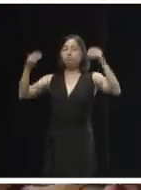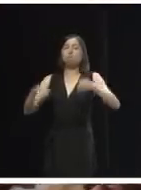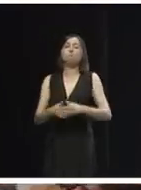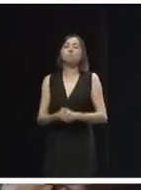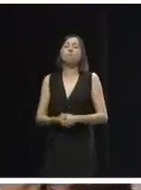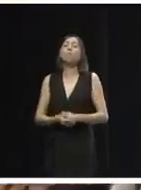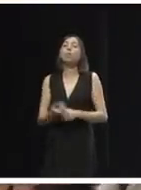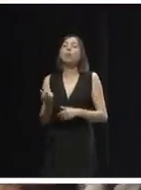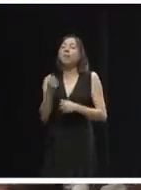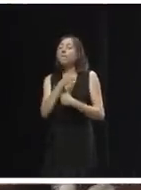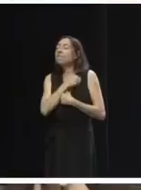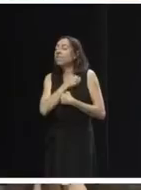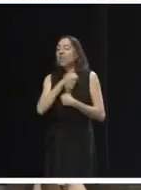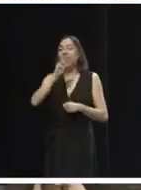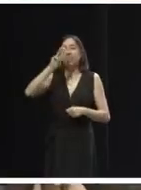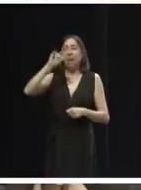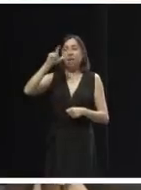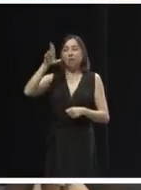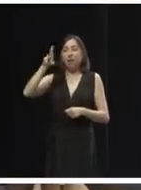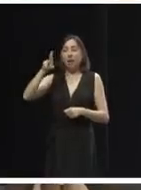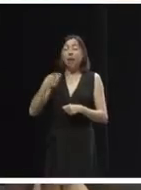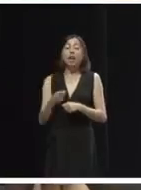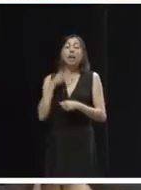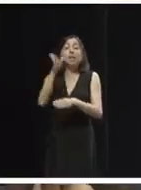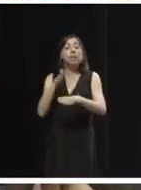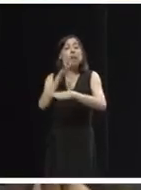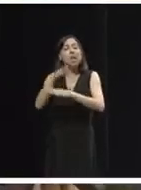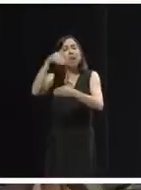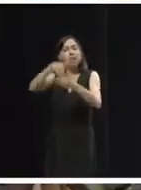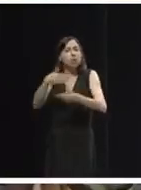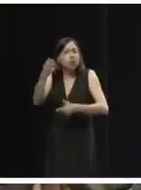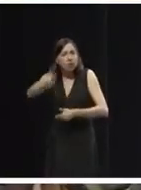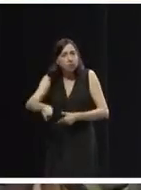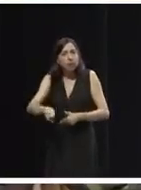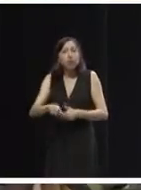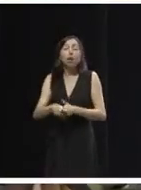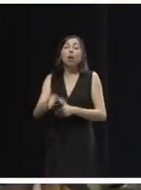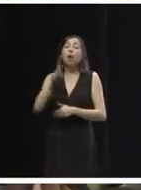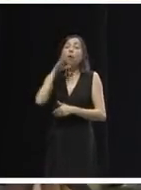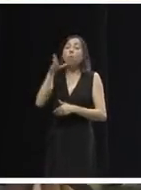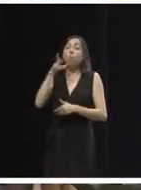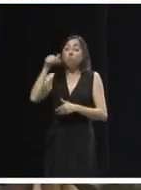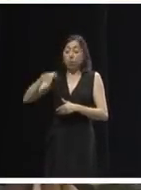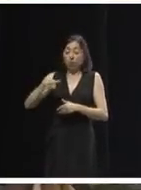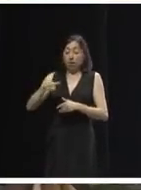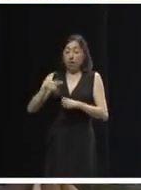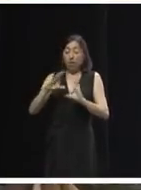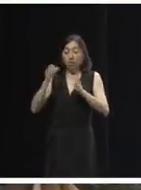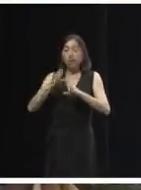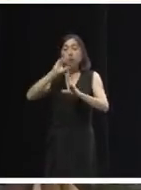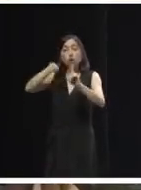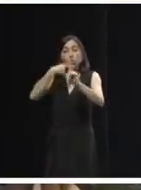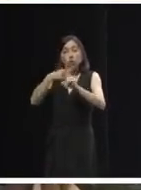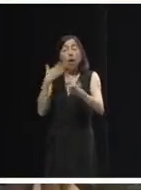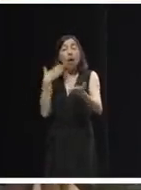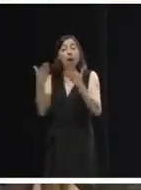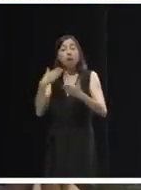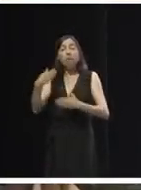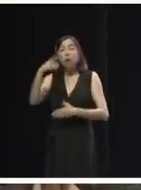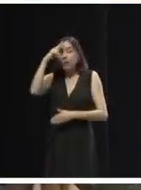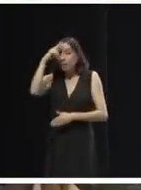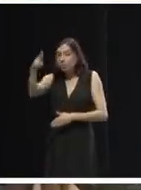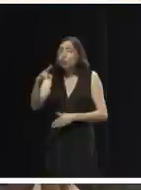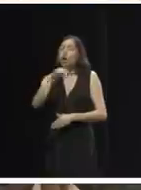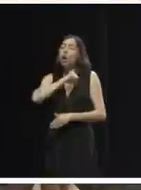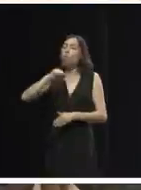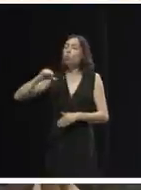querida Pilar, salid a votar también. Porque cuando desde Sumar hablamos de respetar la autonomía y la